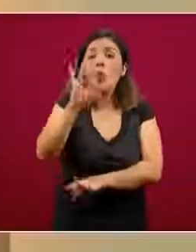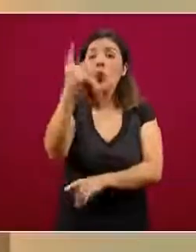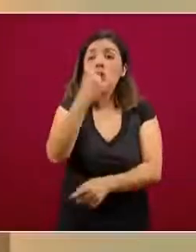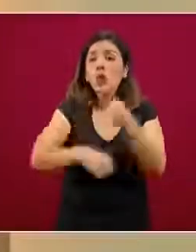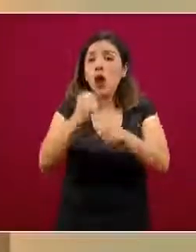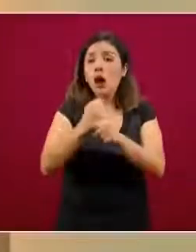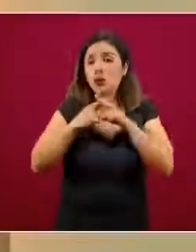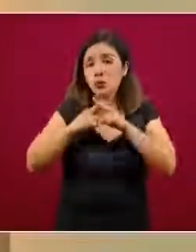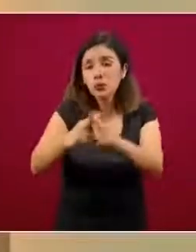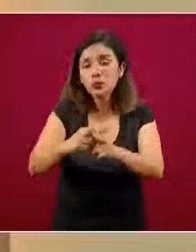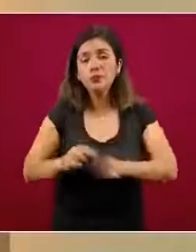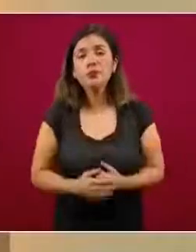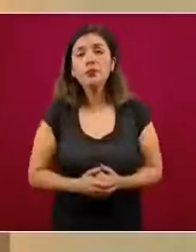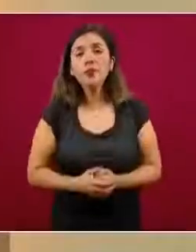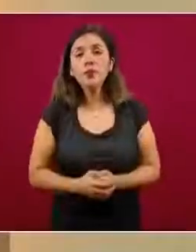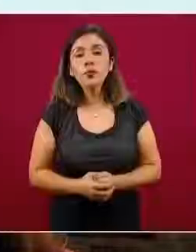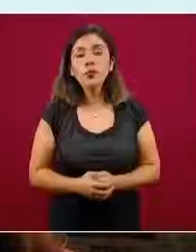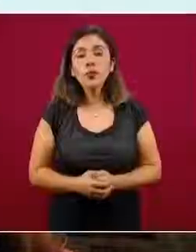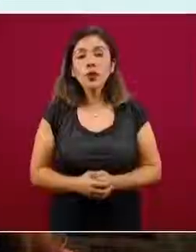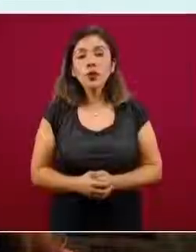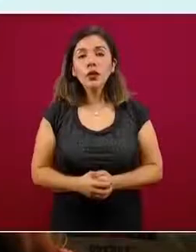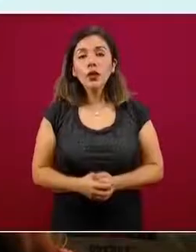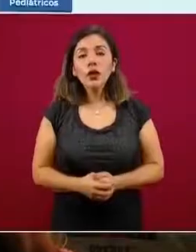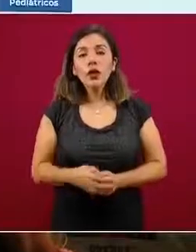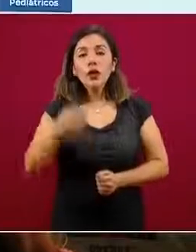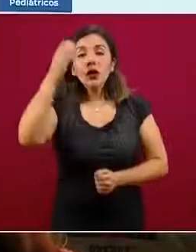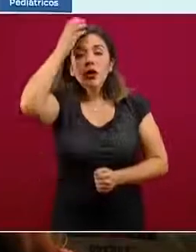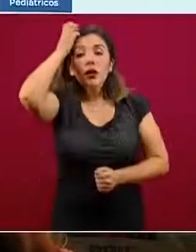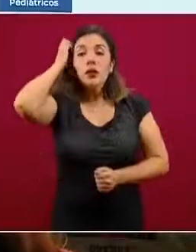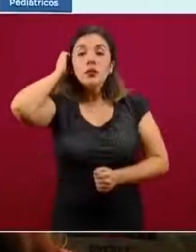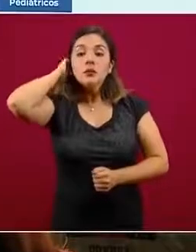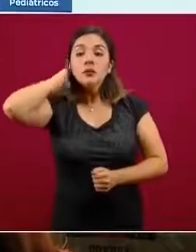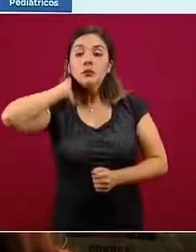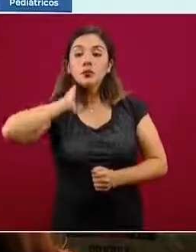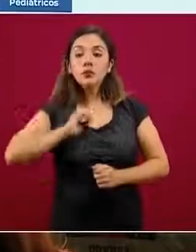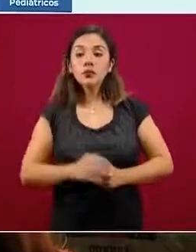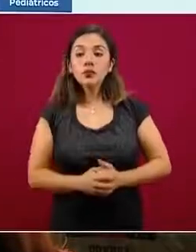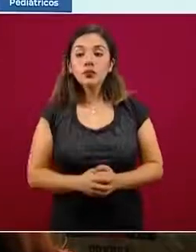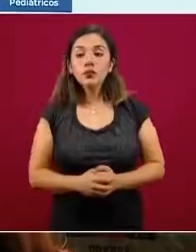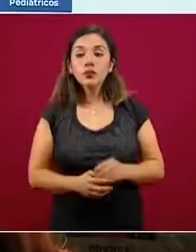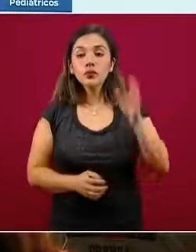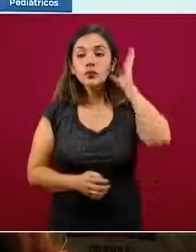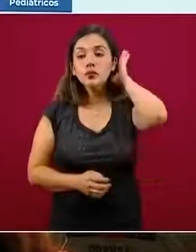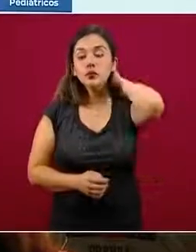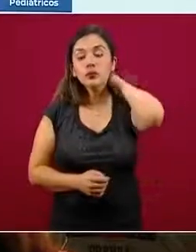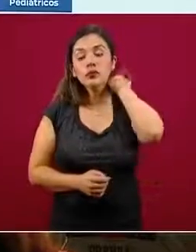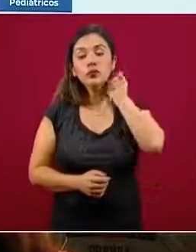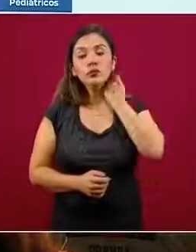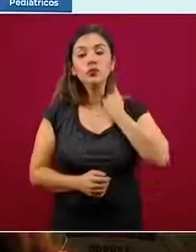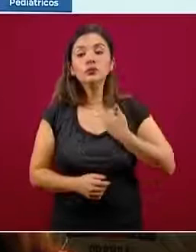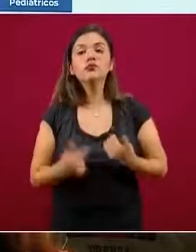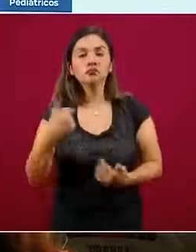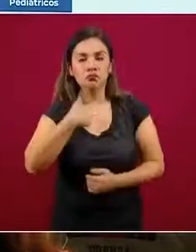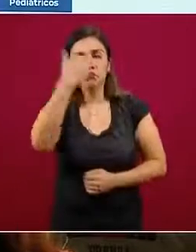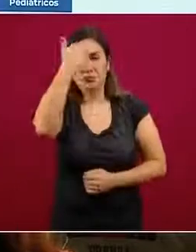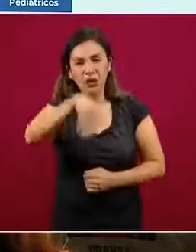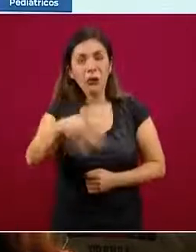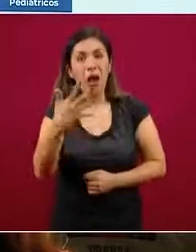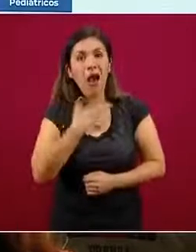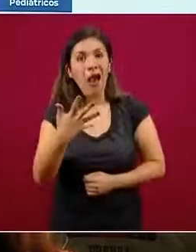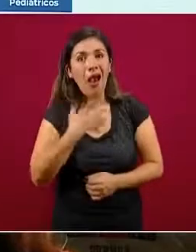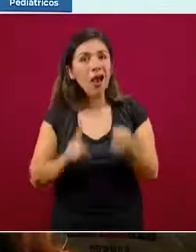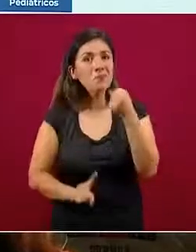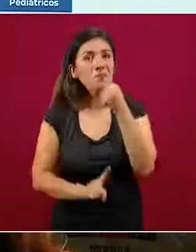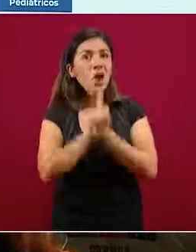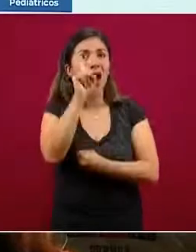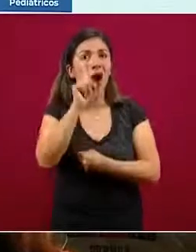años. La que sigue. Por favor, gracias. Bueno, pues cuando ya sabíamos que la pandemia